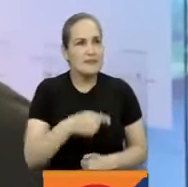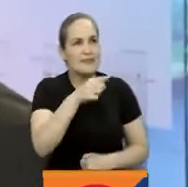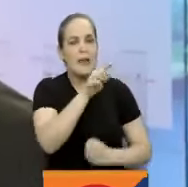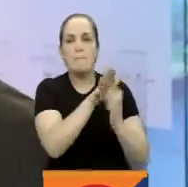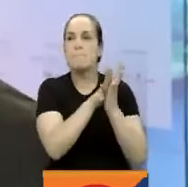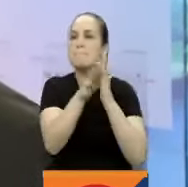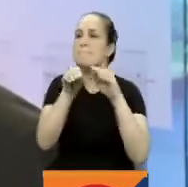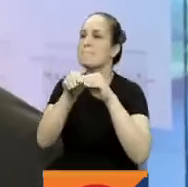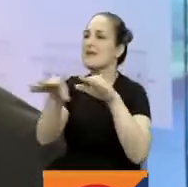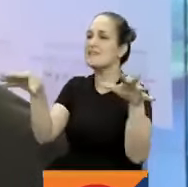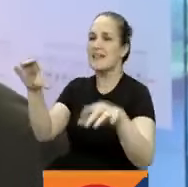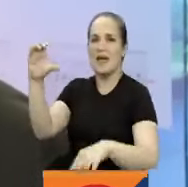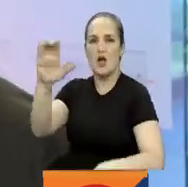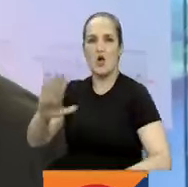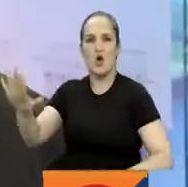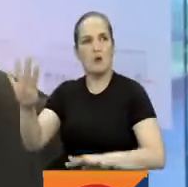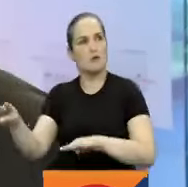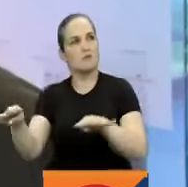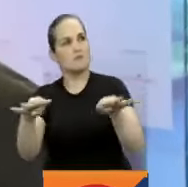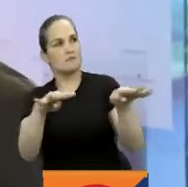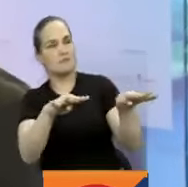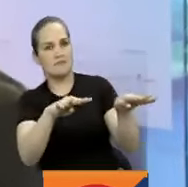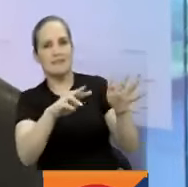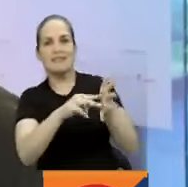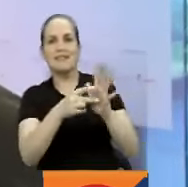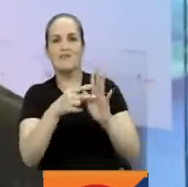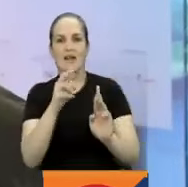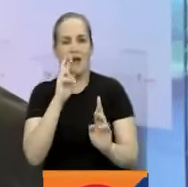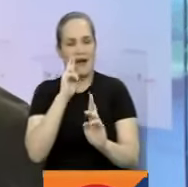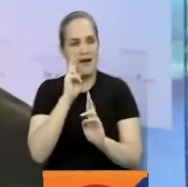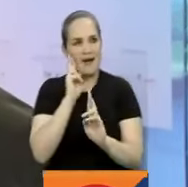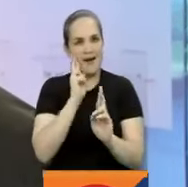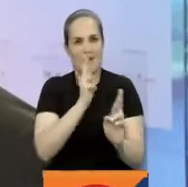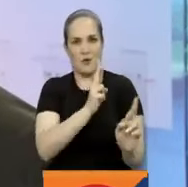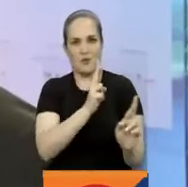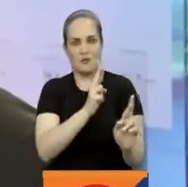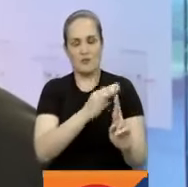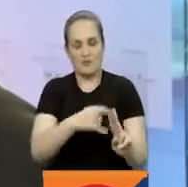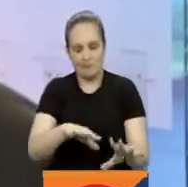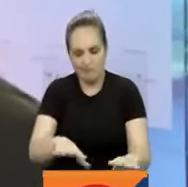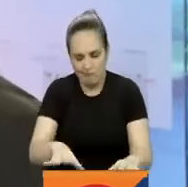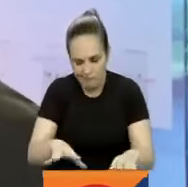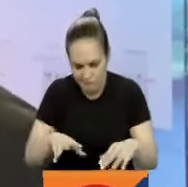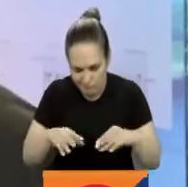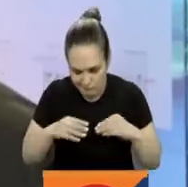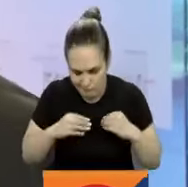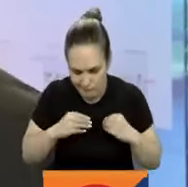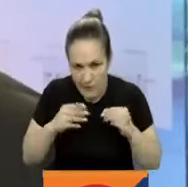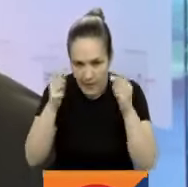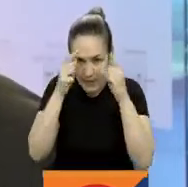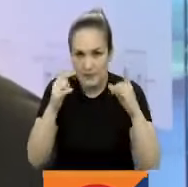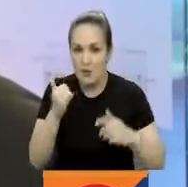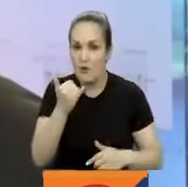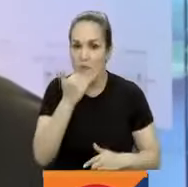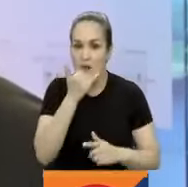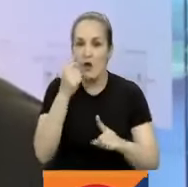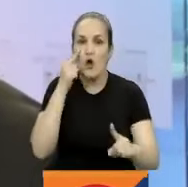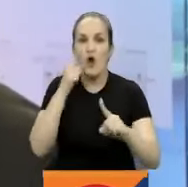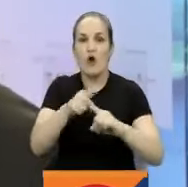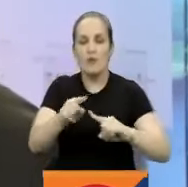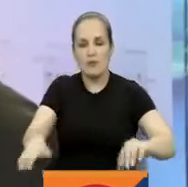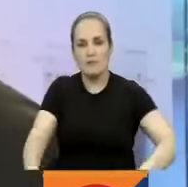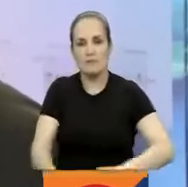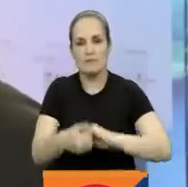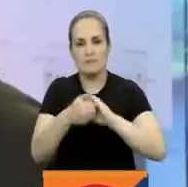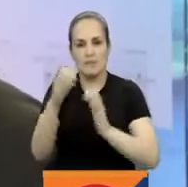mensaje para todo el país, digamos, de reconocimiento, de buscar la reconciliación en